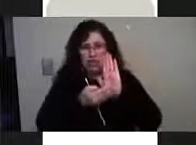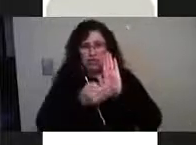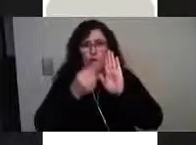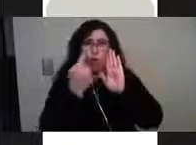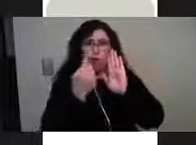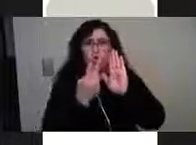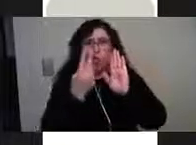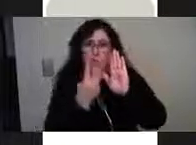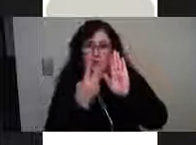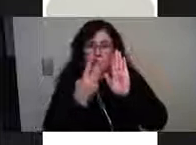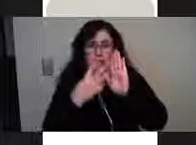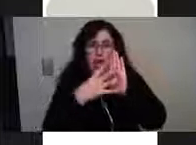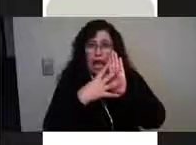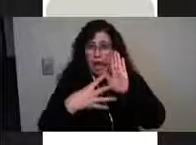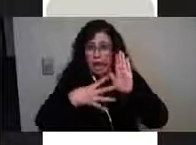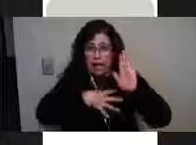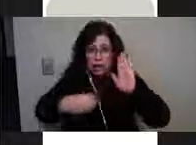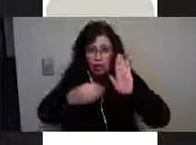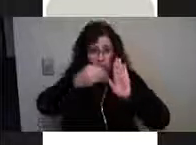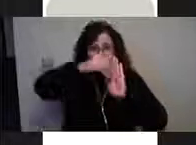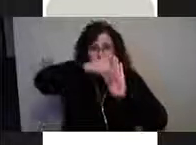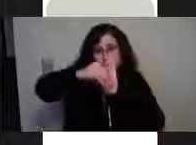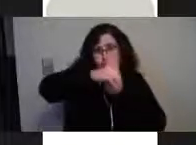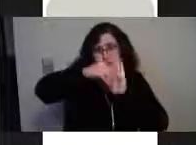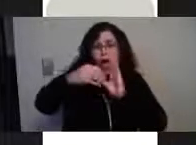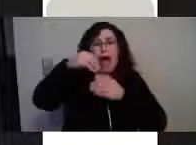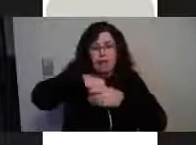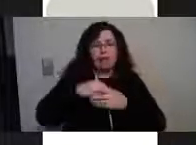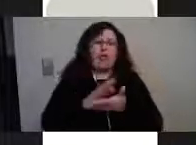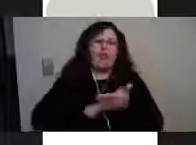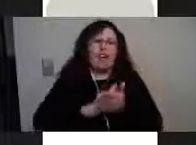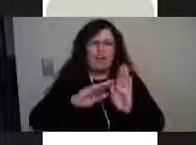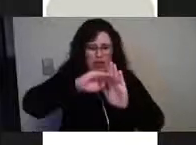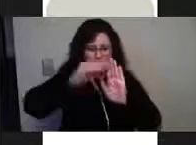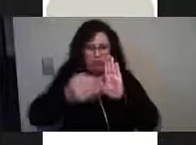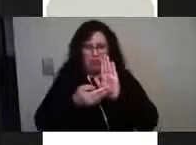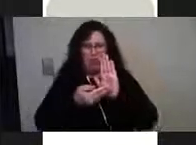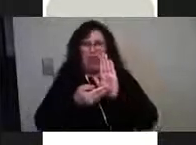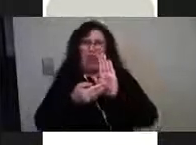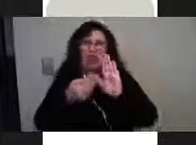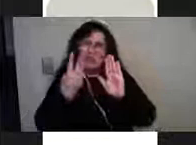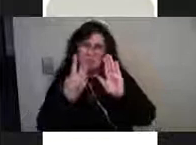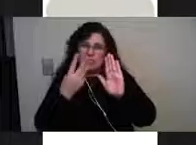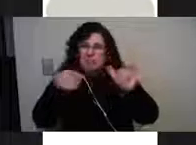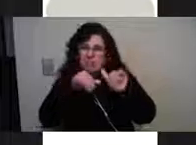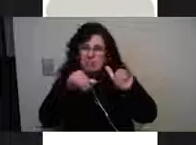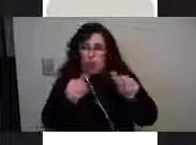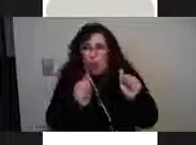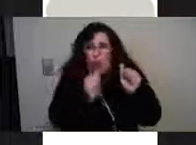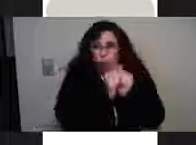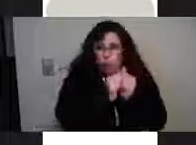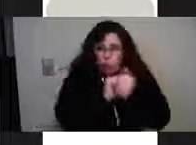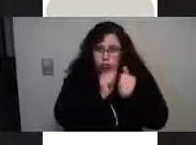porque significa que en un lugar donde habitualmente tiene que haber un niño, hay 2 o 3, ¿cierto? Y eso significa